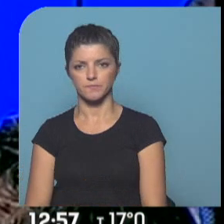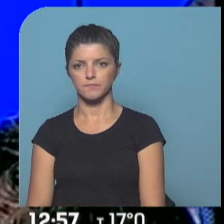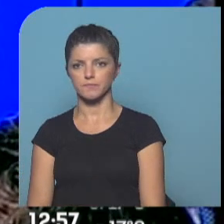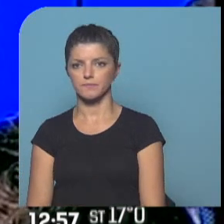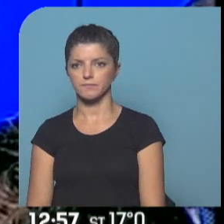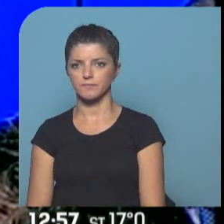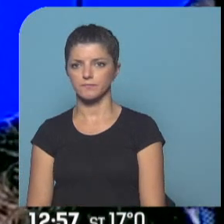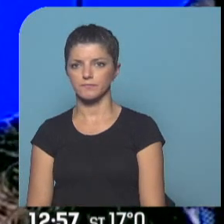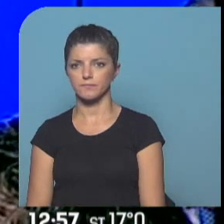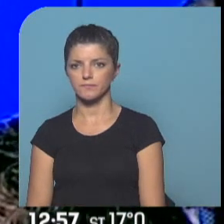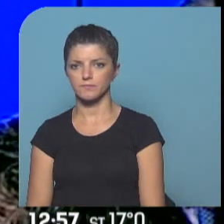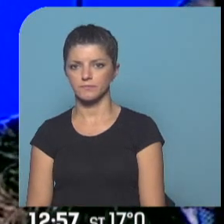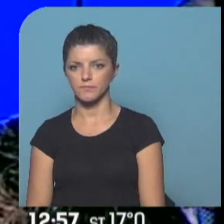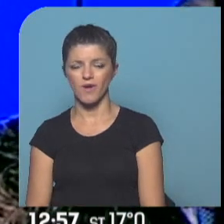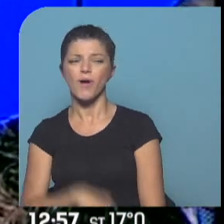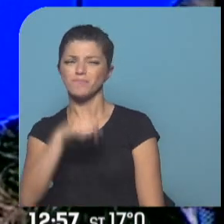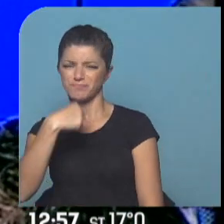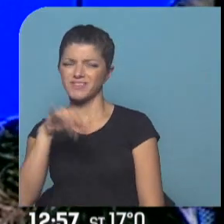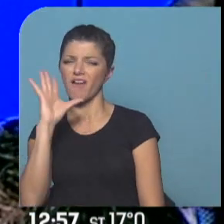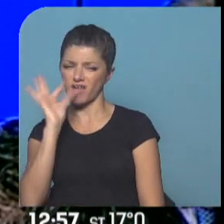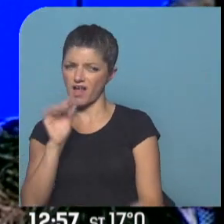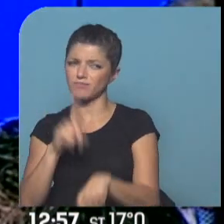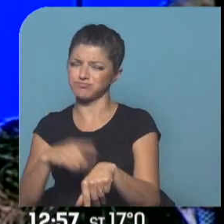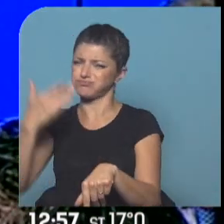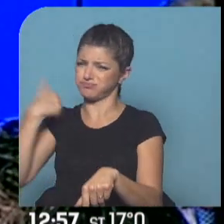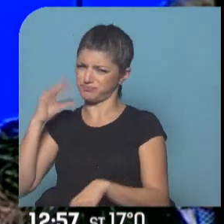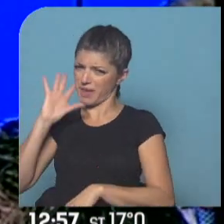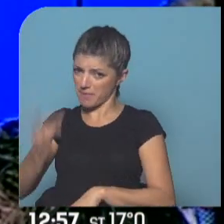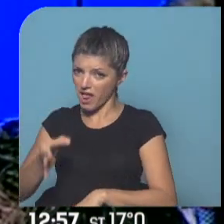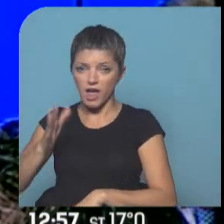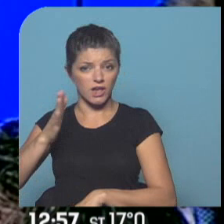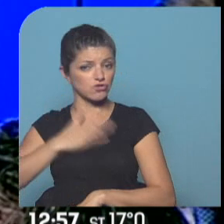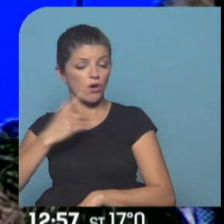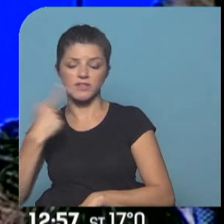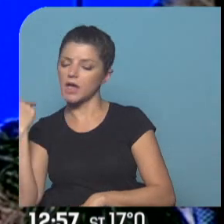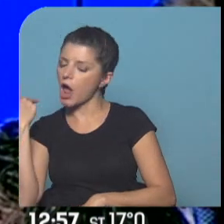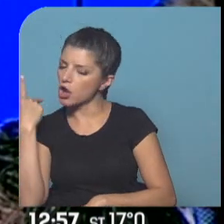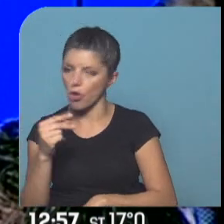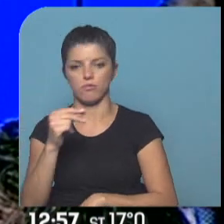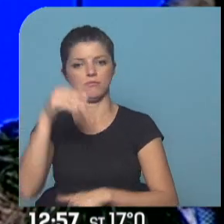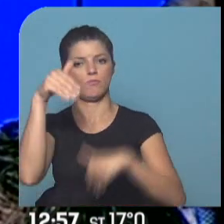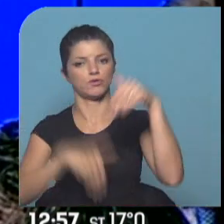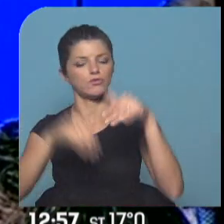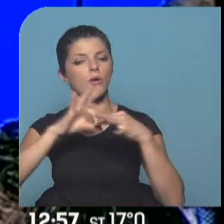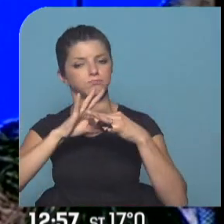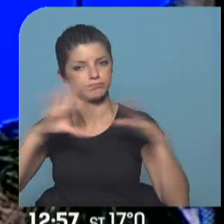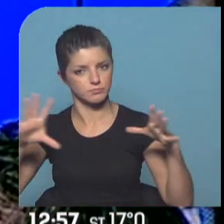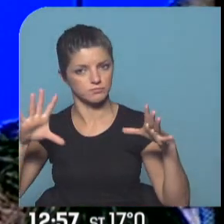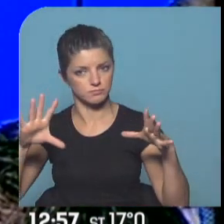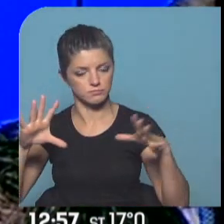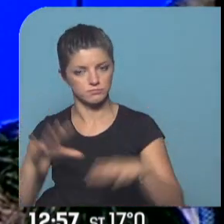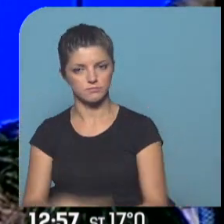Sabían hace mucho tiempo que yo no iba a autorizar el referéndum, porque